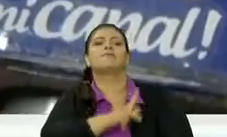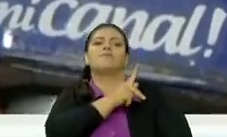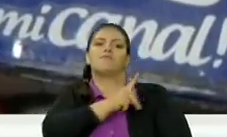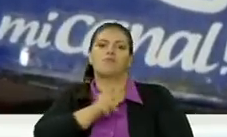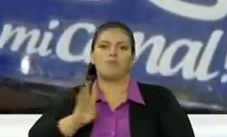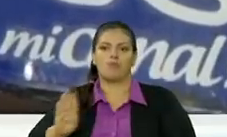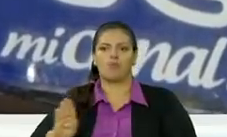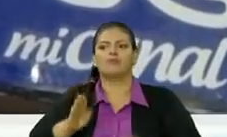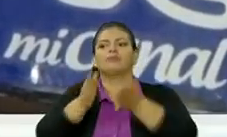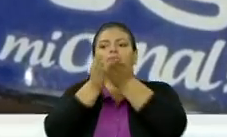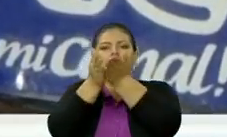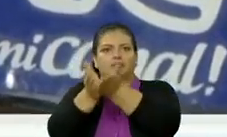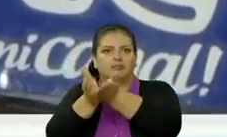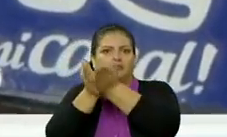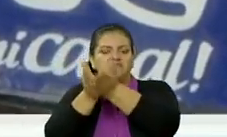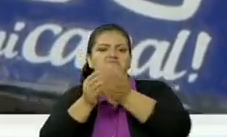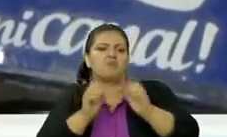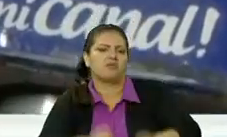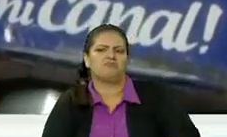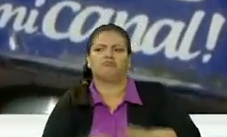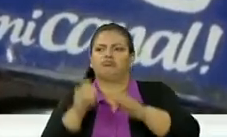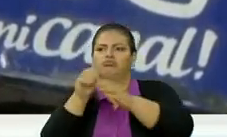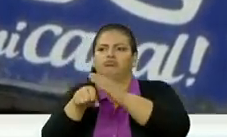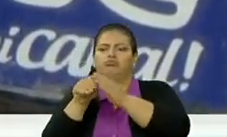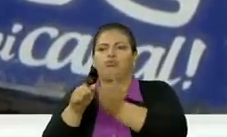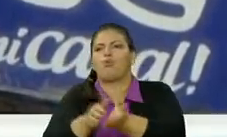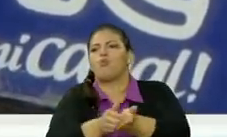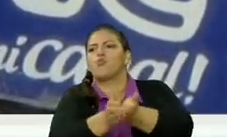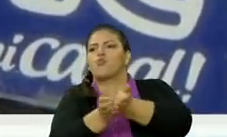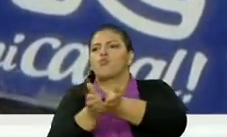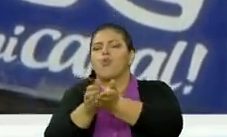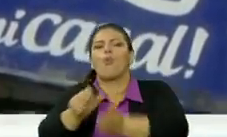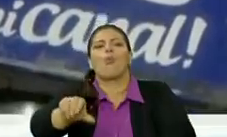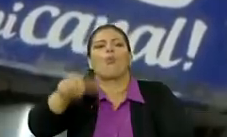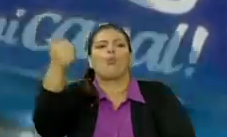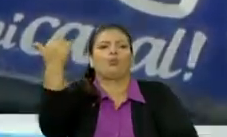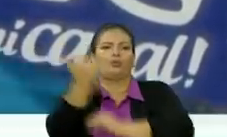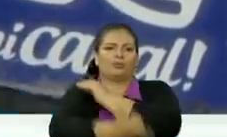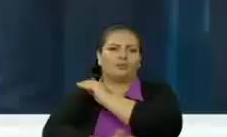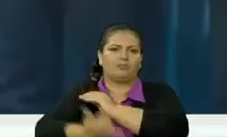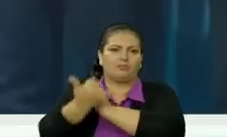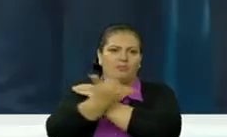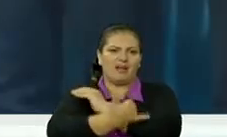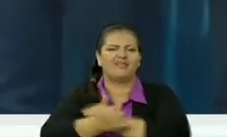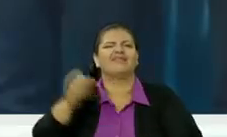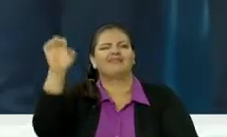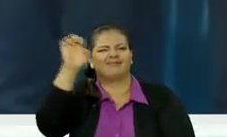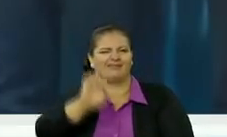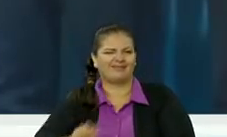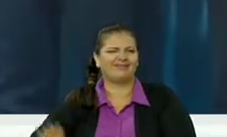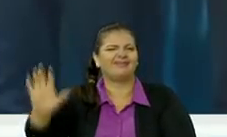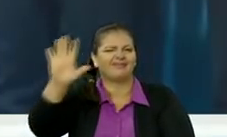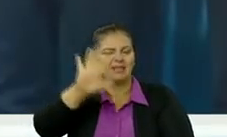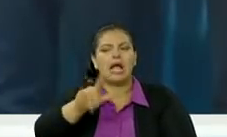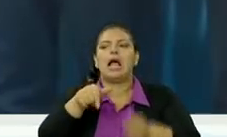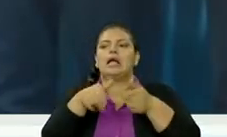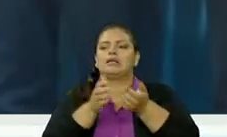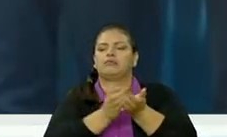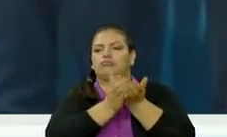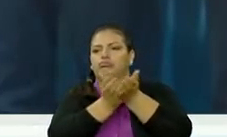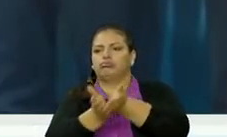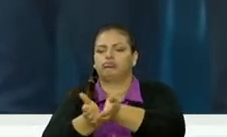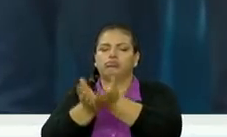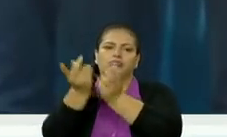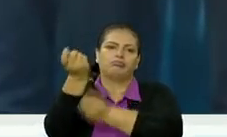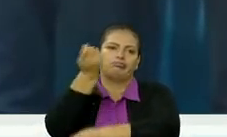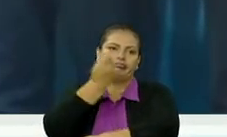como destino el puerto y posterior la contaminación de buques que tienen destinos europeos. 4 ciudadanos que serían parte de esta